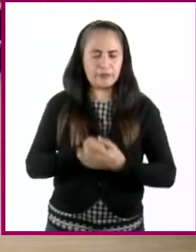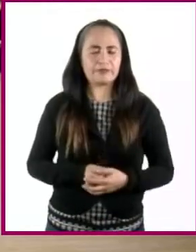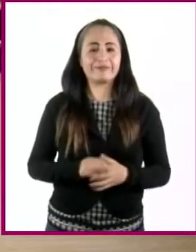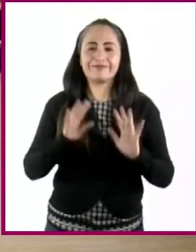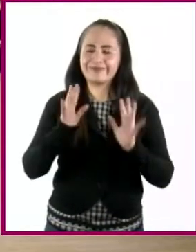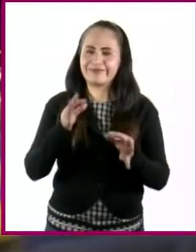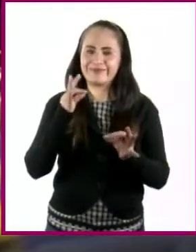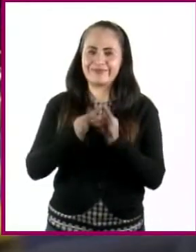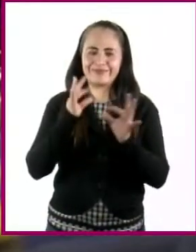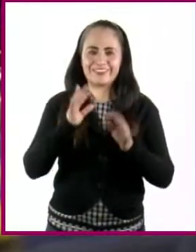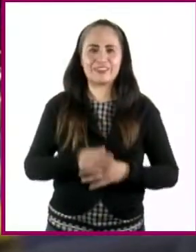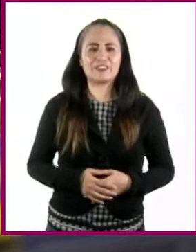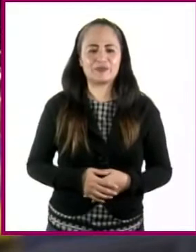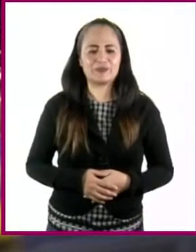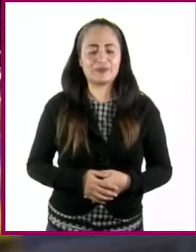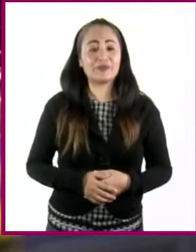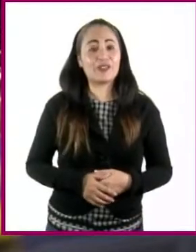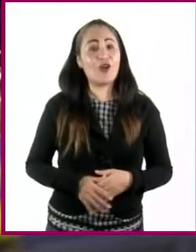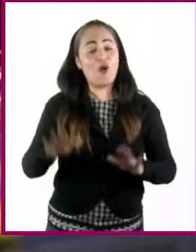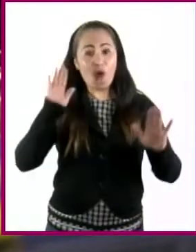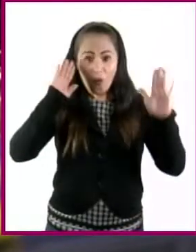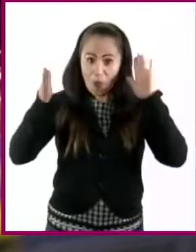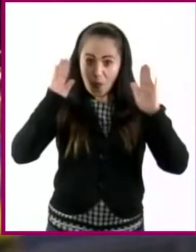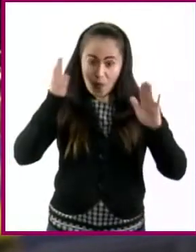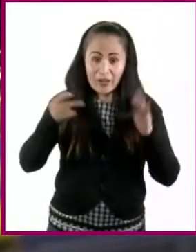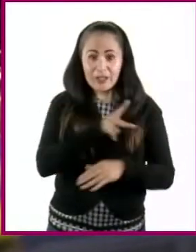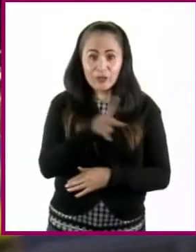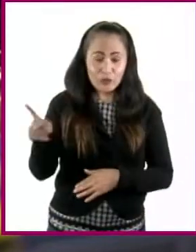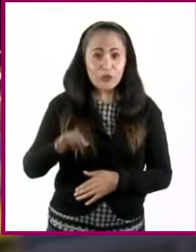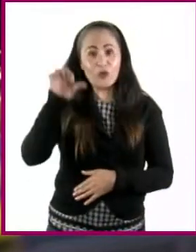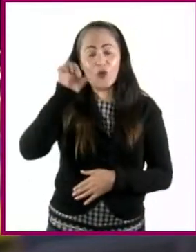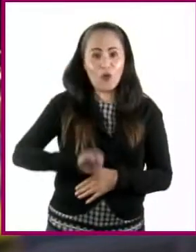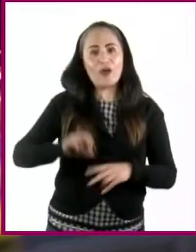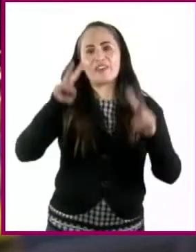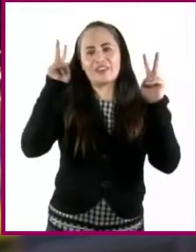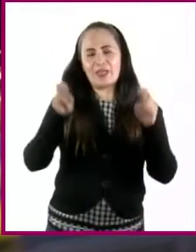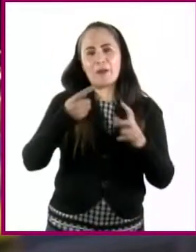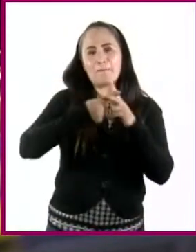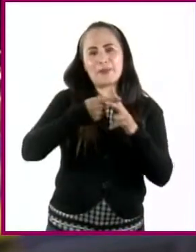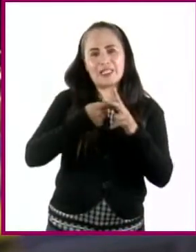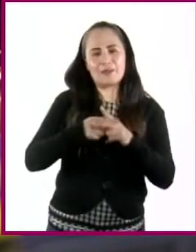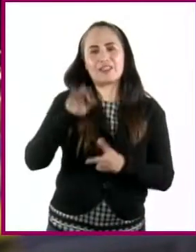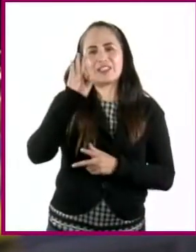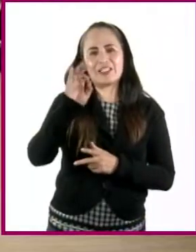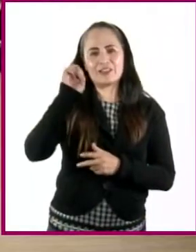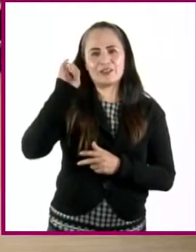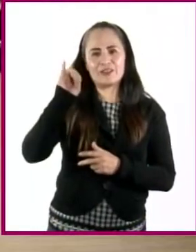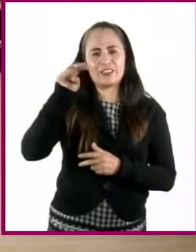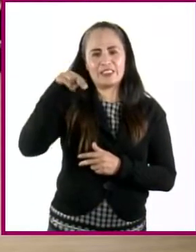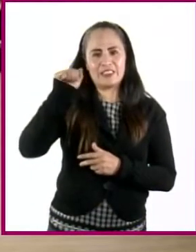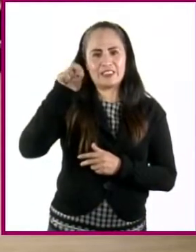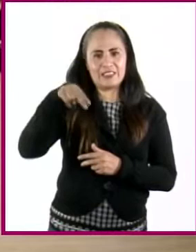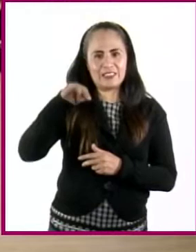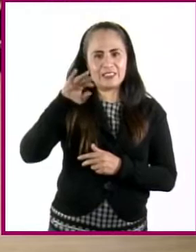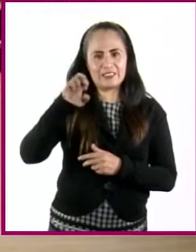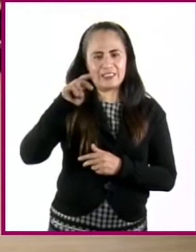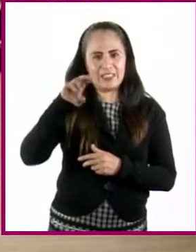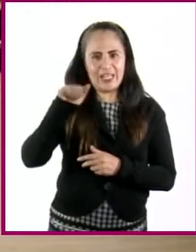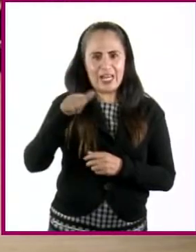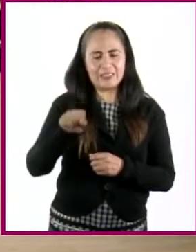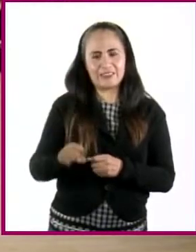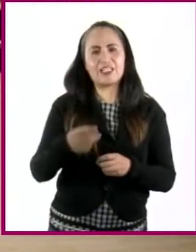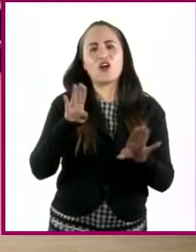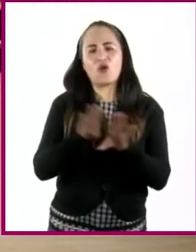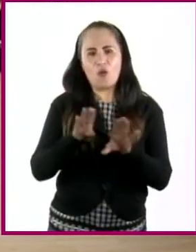Listo, ya estás. Hola a todos y todas, hoy vamos a hablar de matemáticas financieras, las matemáticas detrás de instrumentos financieros